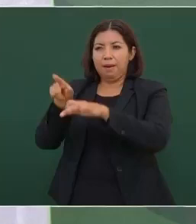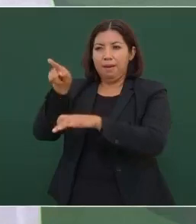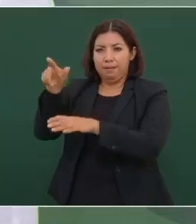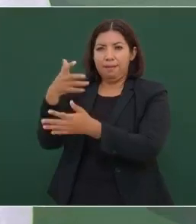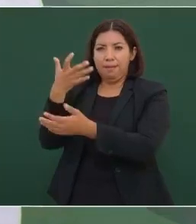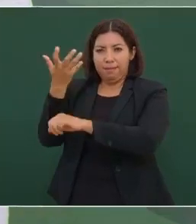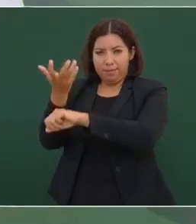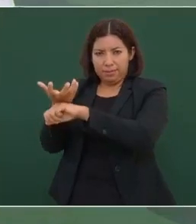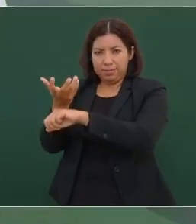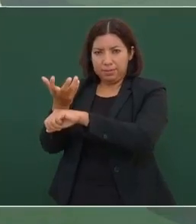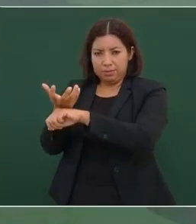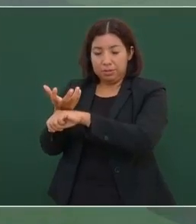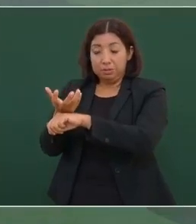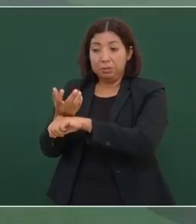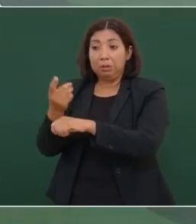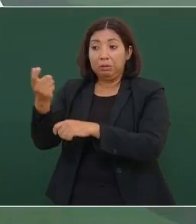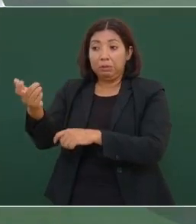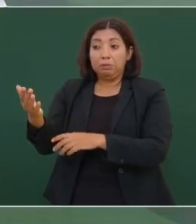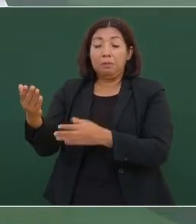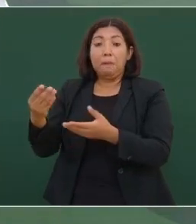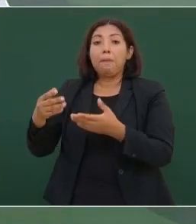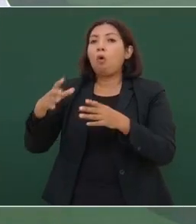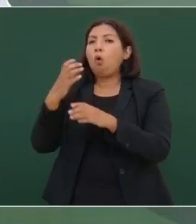y que lo iba a ver muy bien el pueblo de México